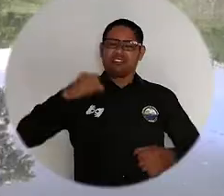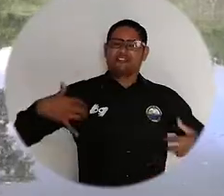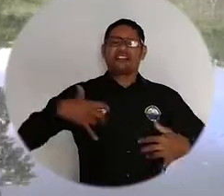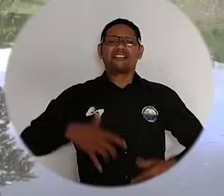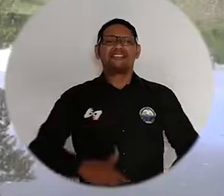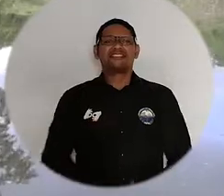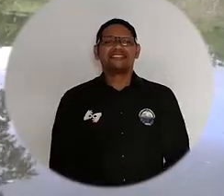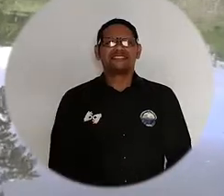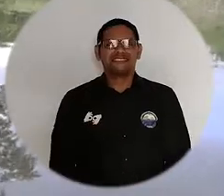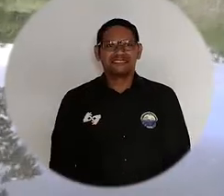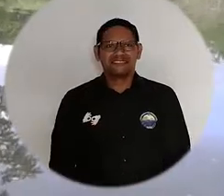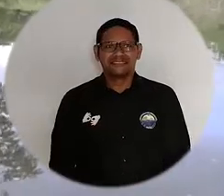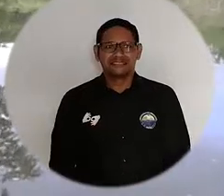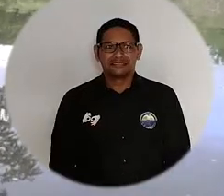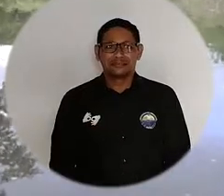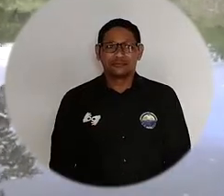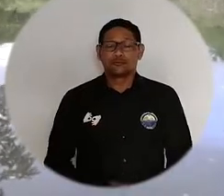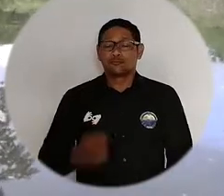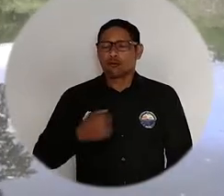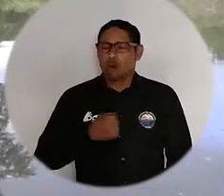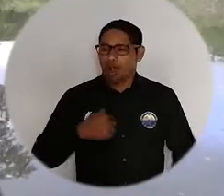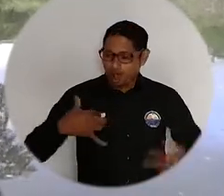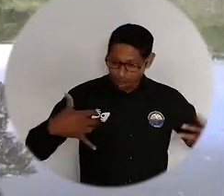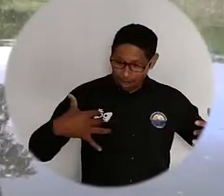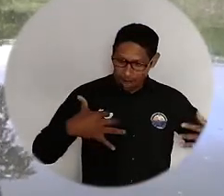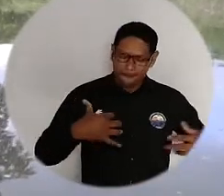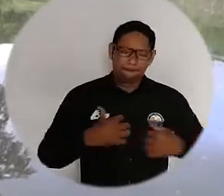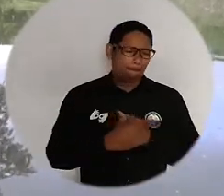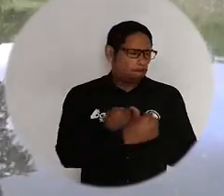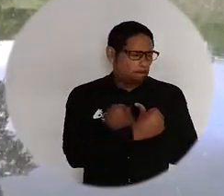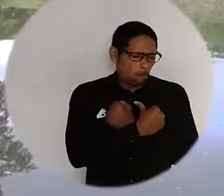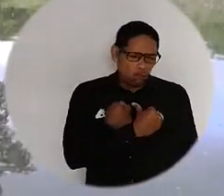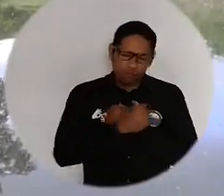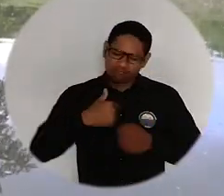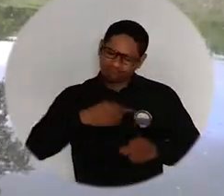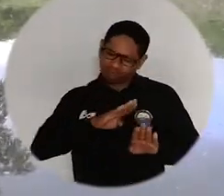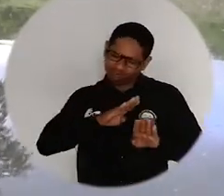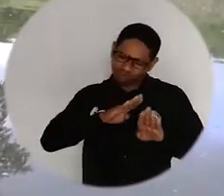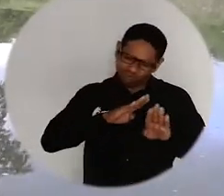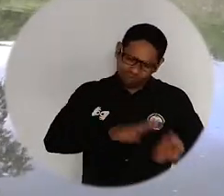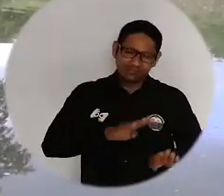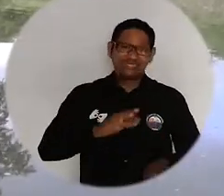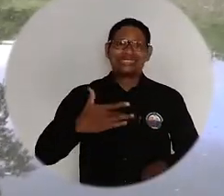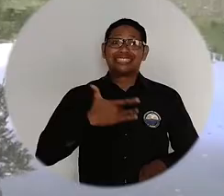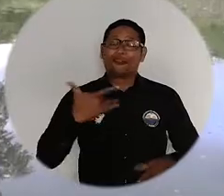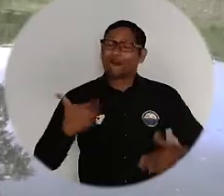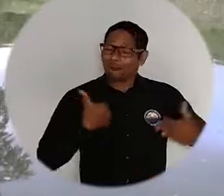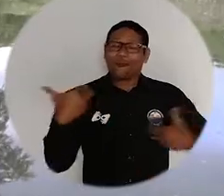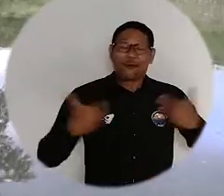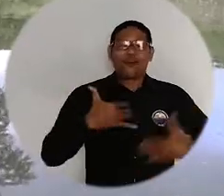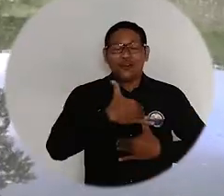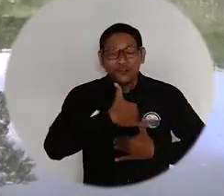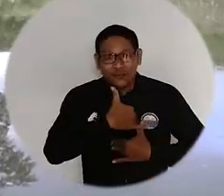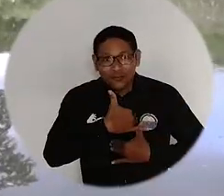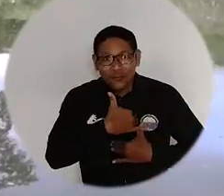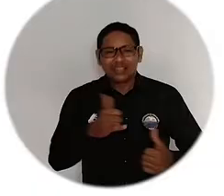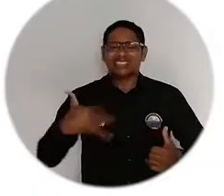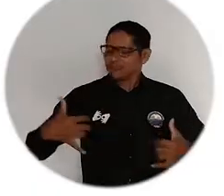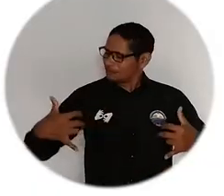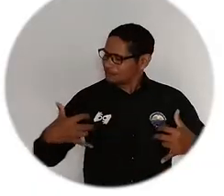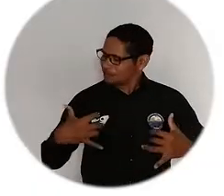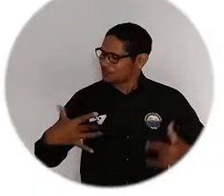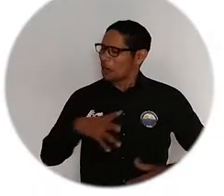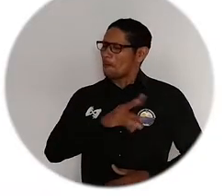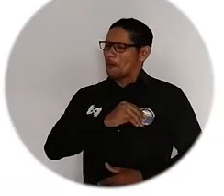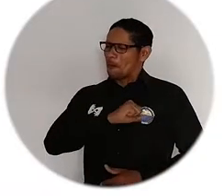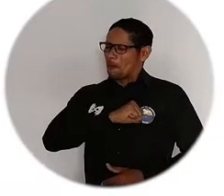bueno para mí el acordeón a sevilla al vallenato me encanta y siente una alegría muy grande en mi corazón cuánta gente interpretó